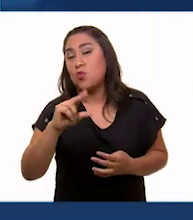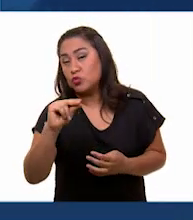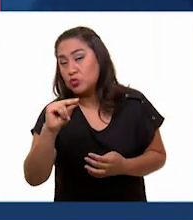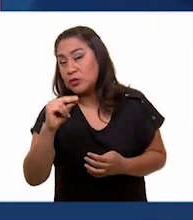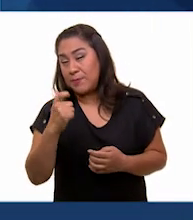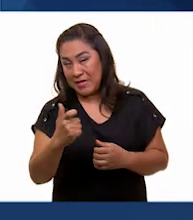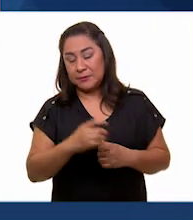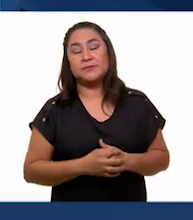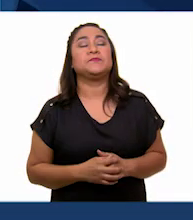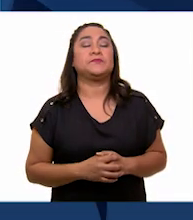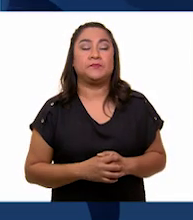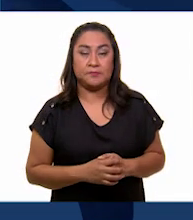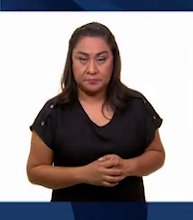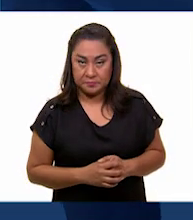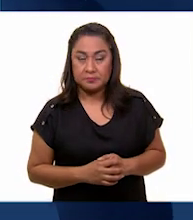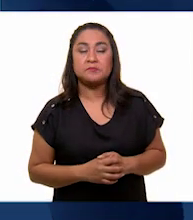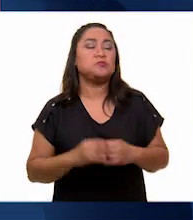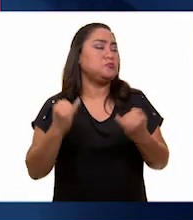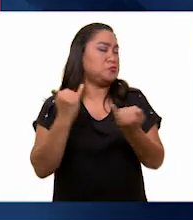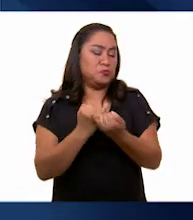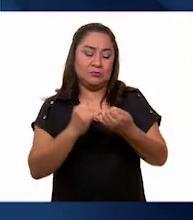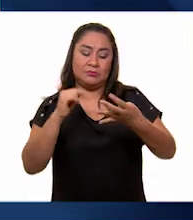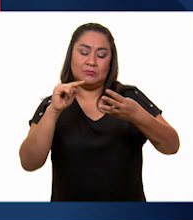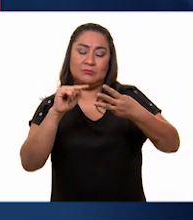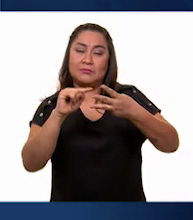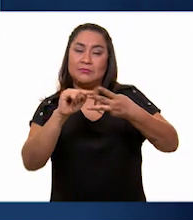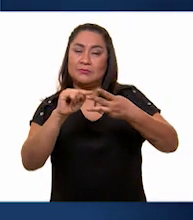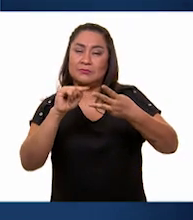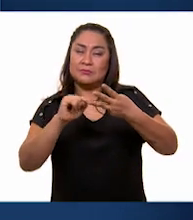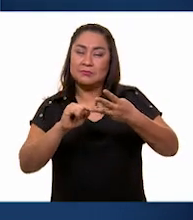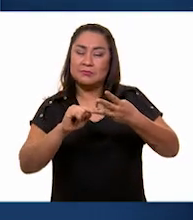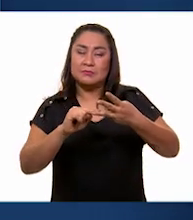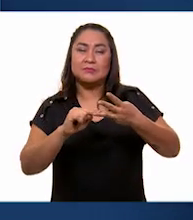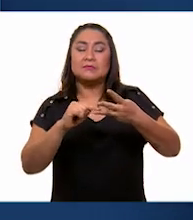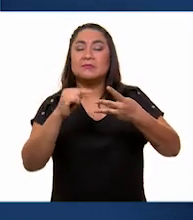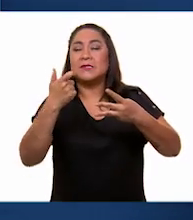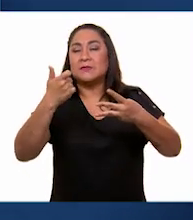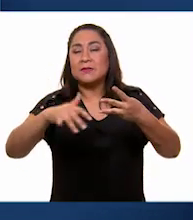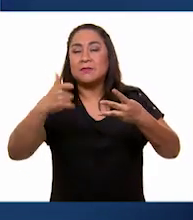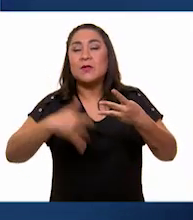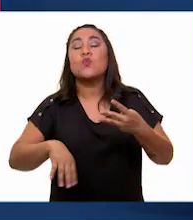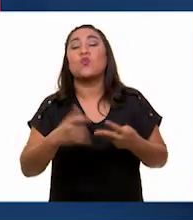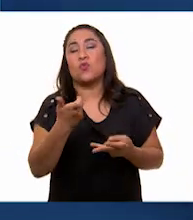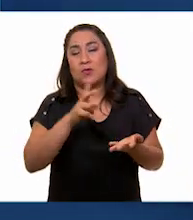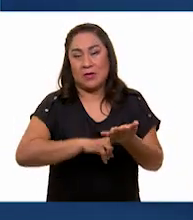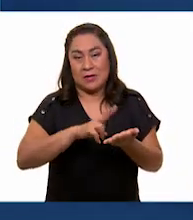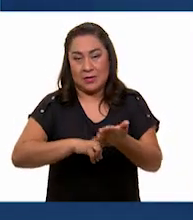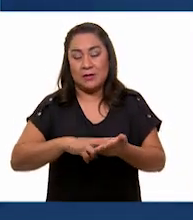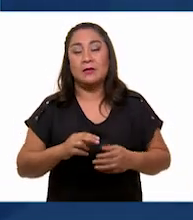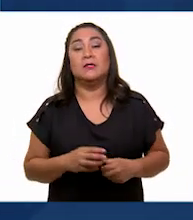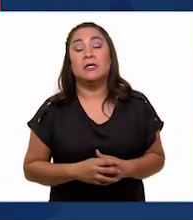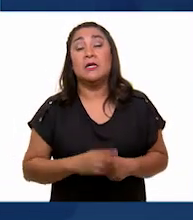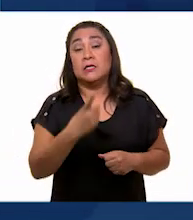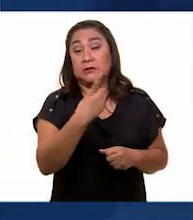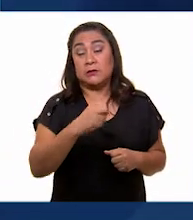cactus. Procedemos de manera semejante con los datos de la oferta en el invernadero de la señora Alicia.